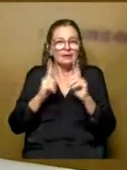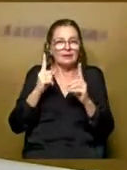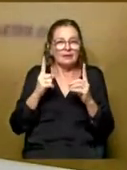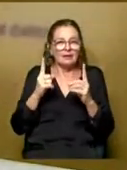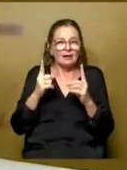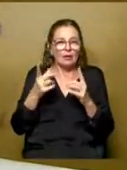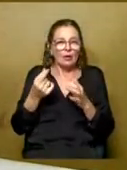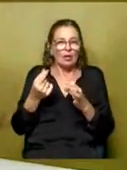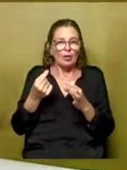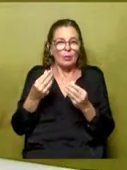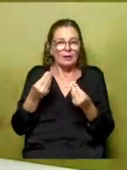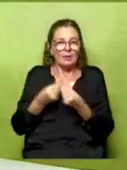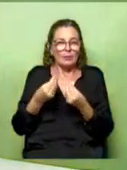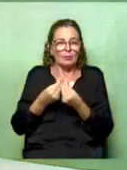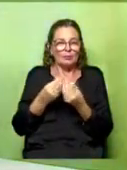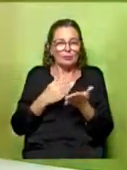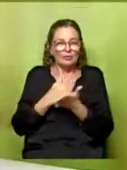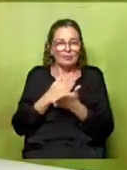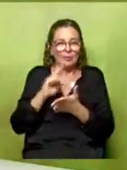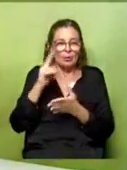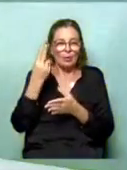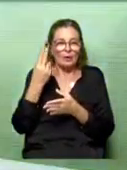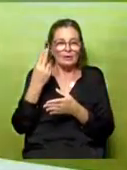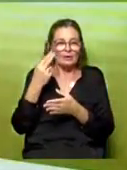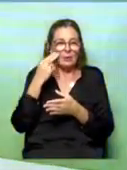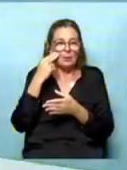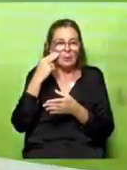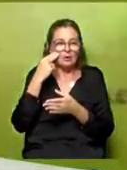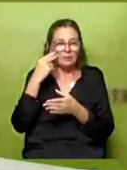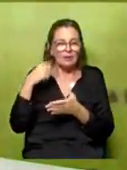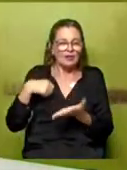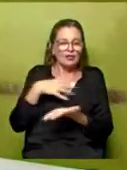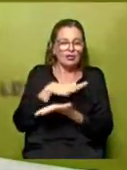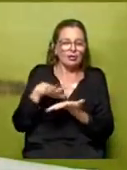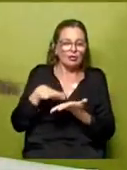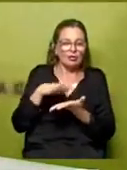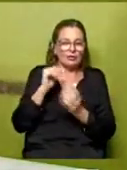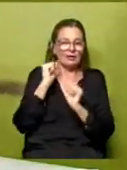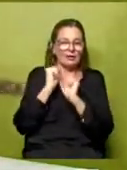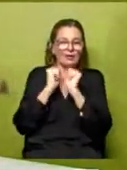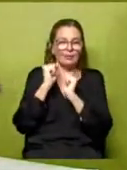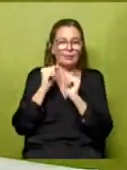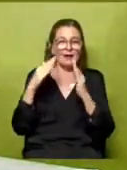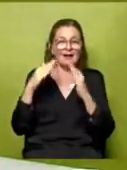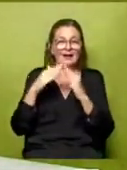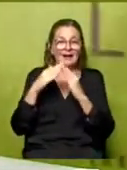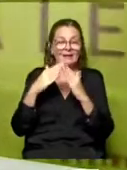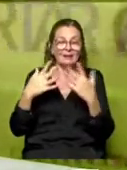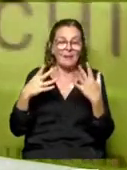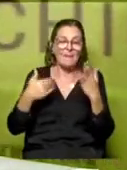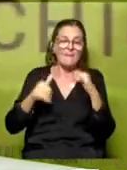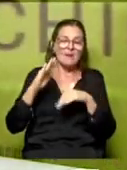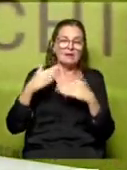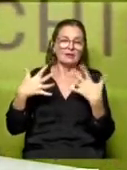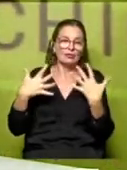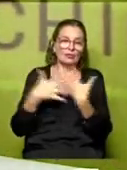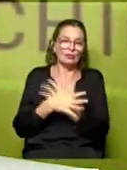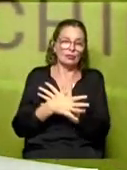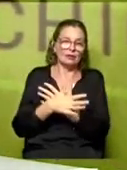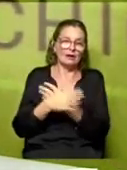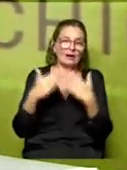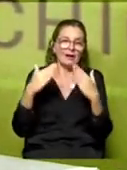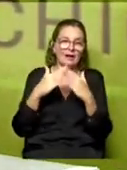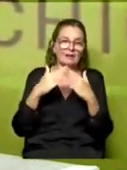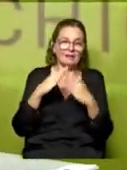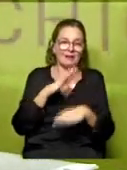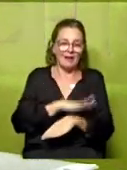siempre. Uruguay, cada vez que tiene una crisis socioeconómica, los hogares que más sufren son los hogares donde hay niños, niños